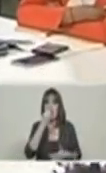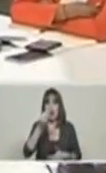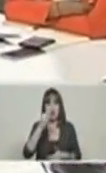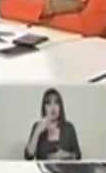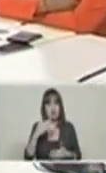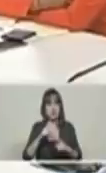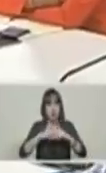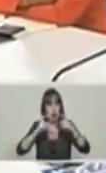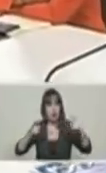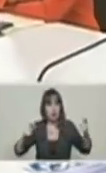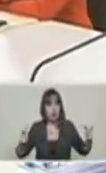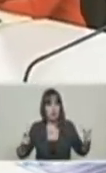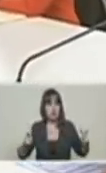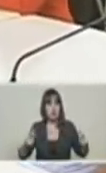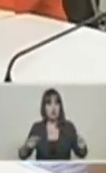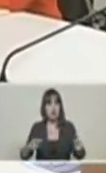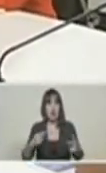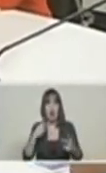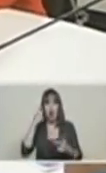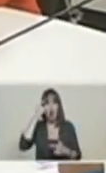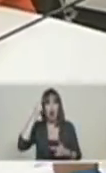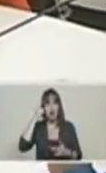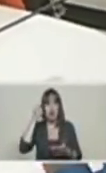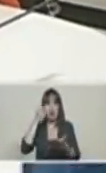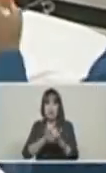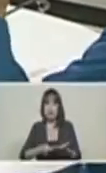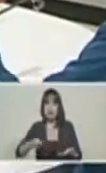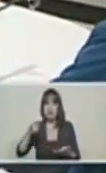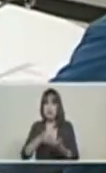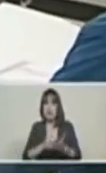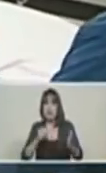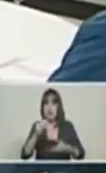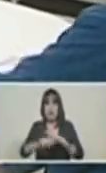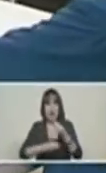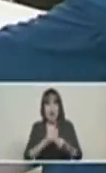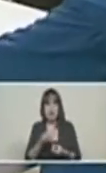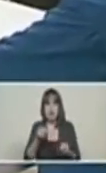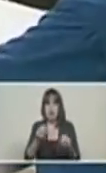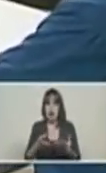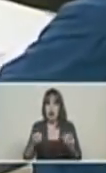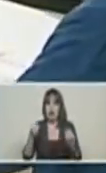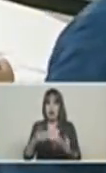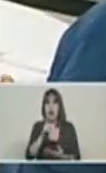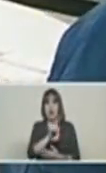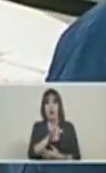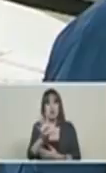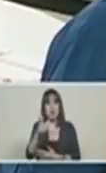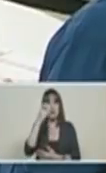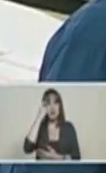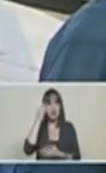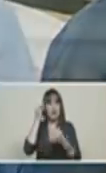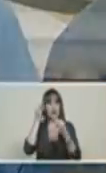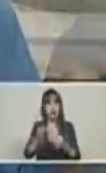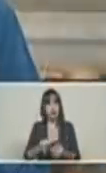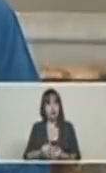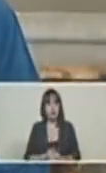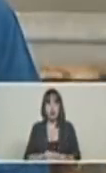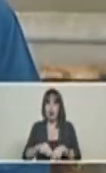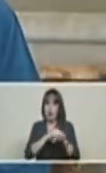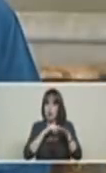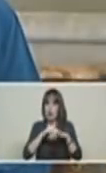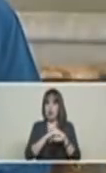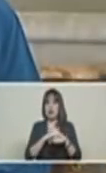Y lograr la periodicidad en 6 millones de hogares de cada 15 días. Esa es la meta, compañero. Ministro Luis